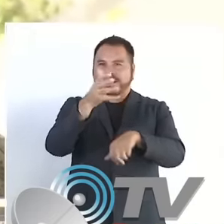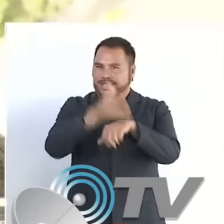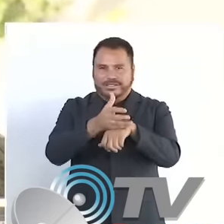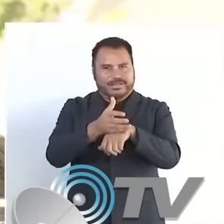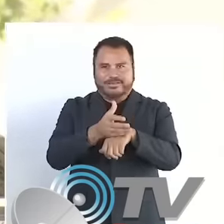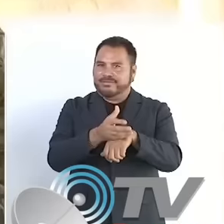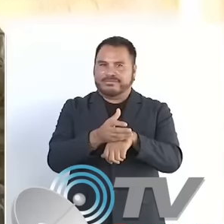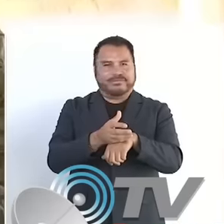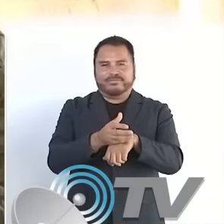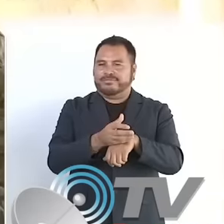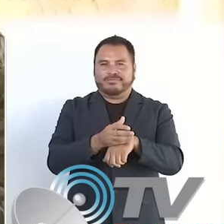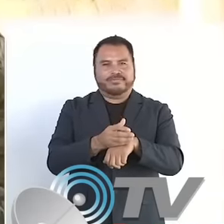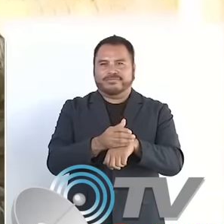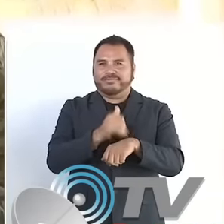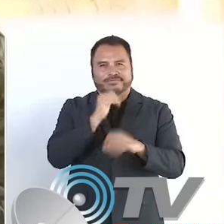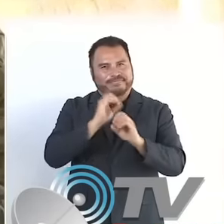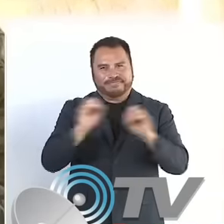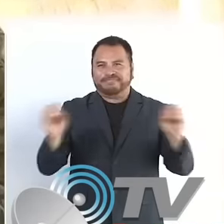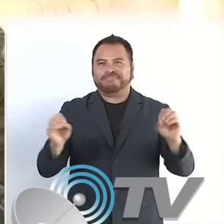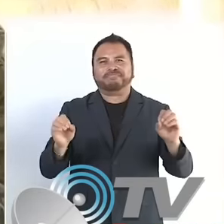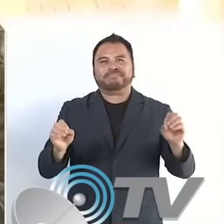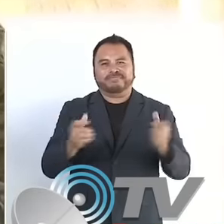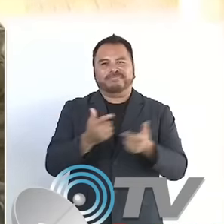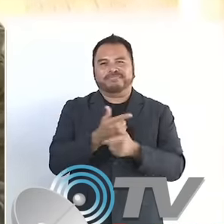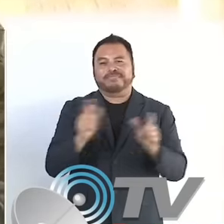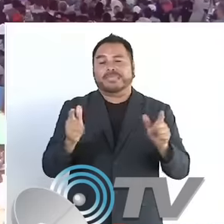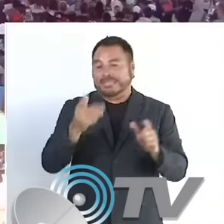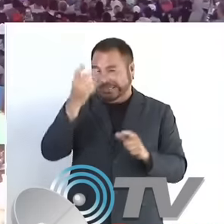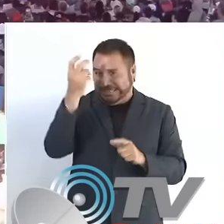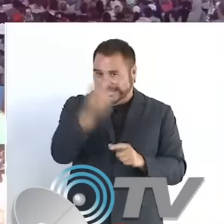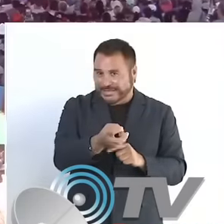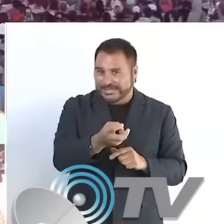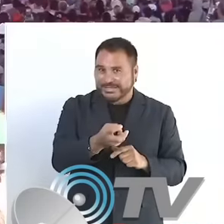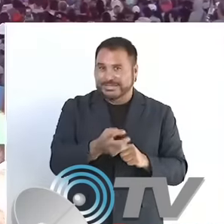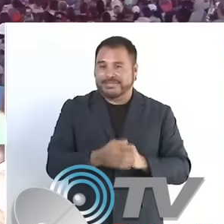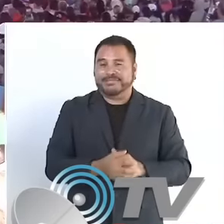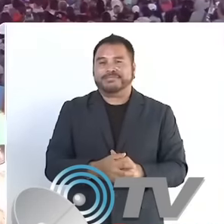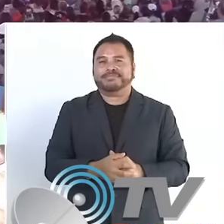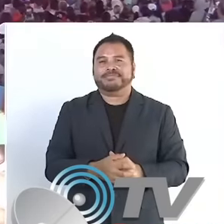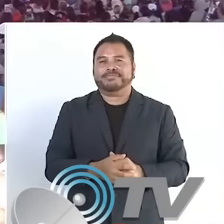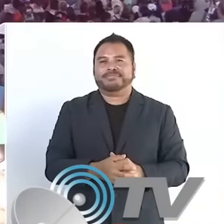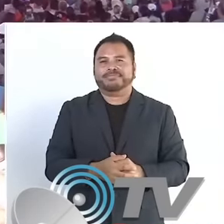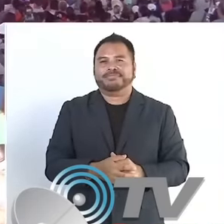ninguna sanción. Igualmente, gracias.